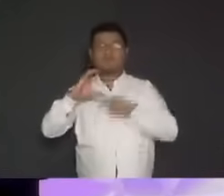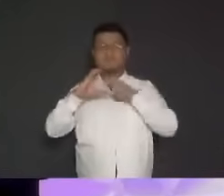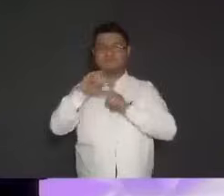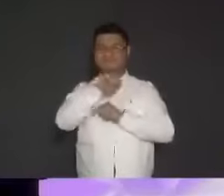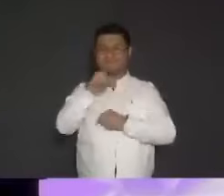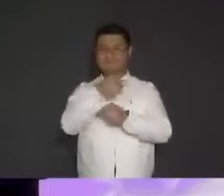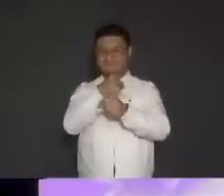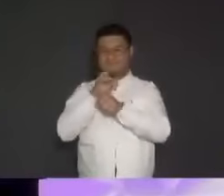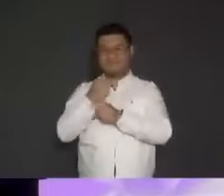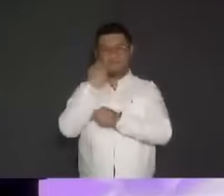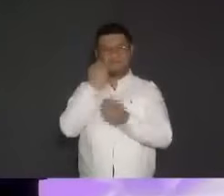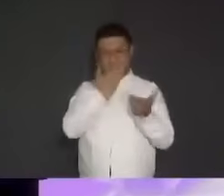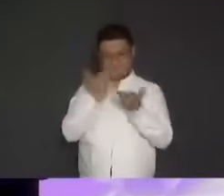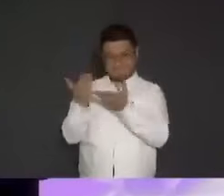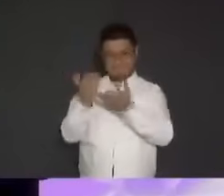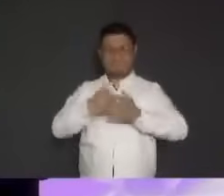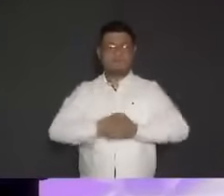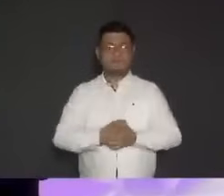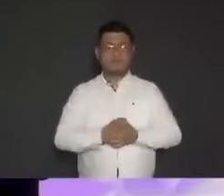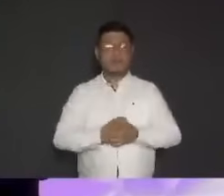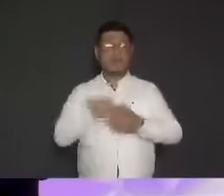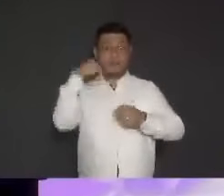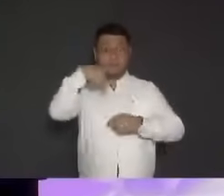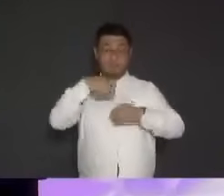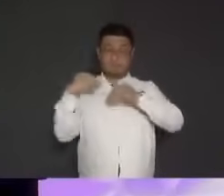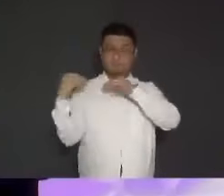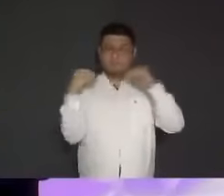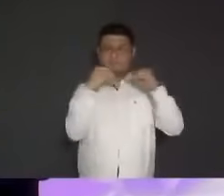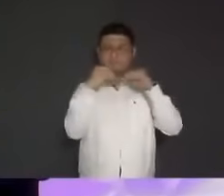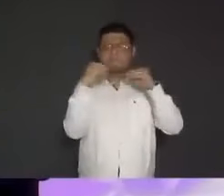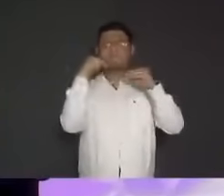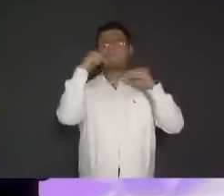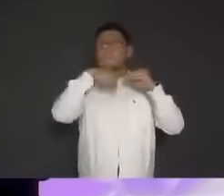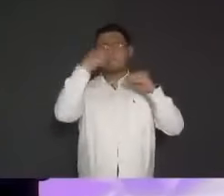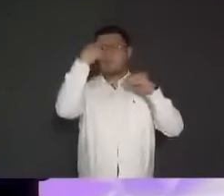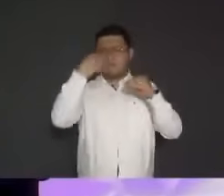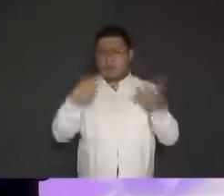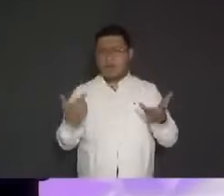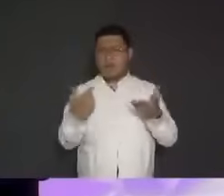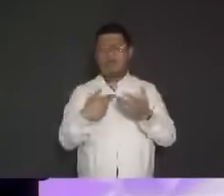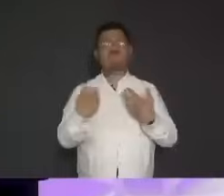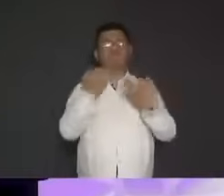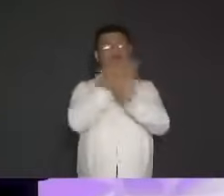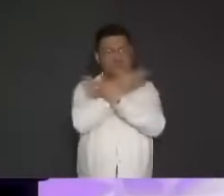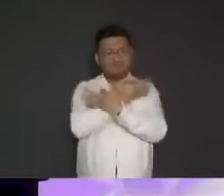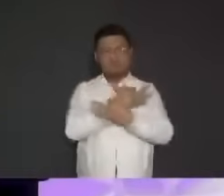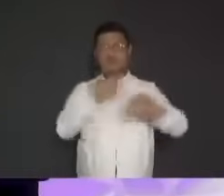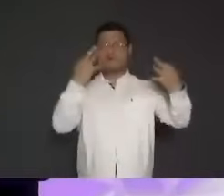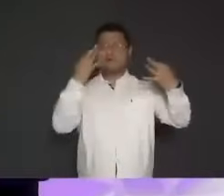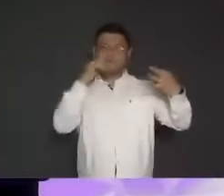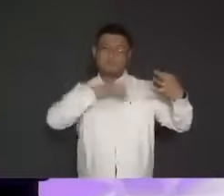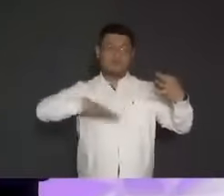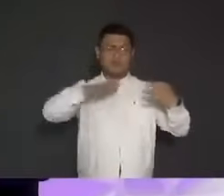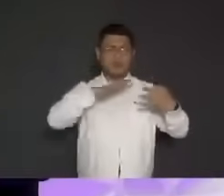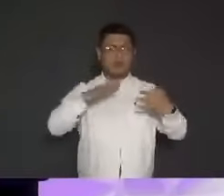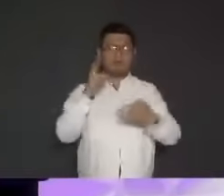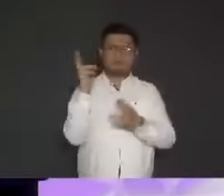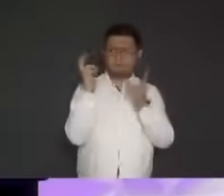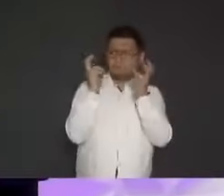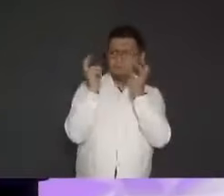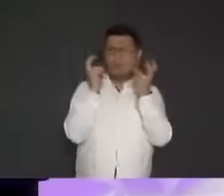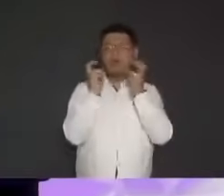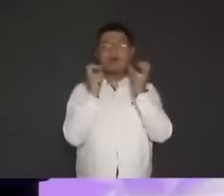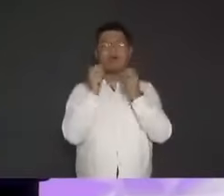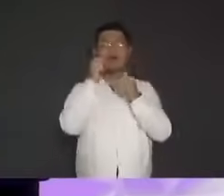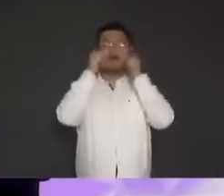verlo. Les recordamos que este debate es un ejercicio que tendrá un formato de máxima flexibilidad en donde vamos a poder escuchar las propuestas,